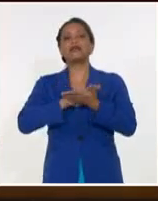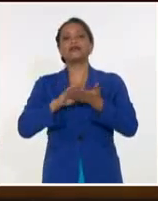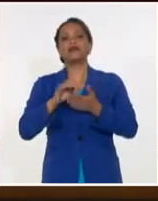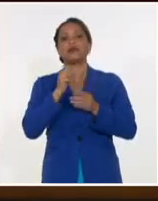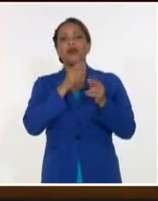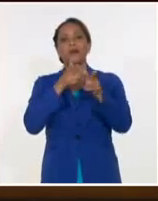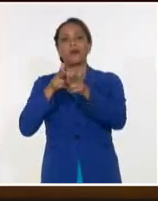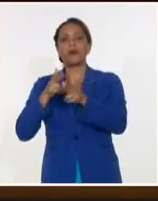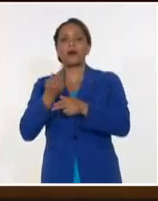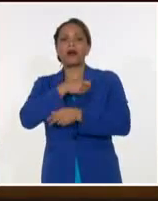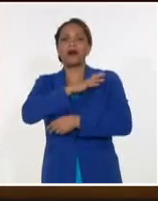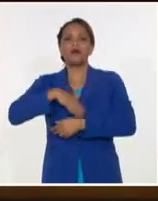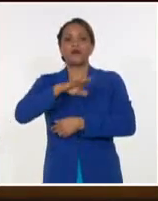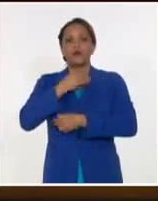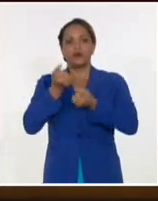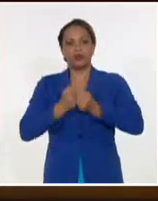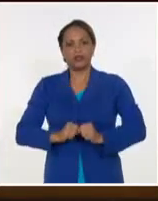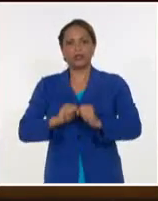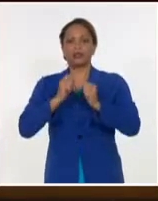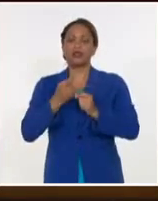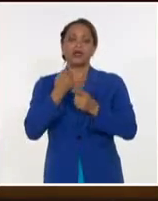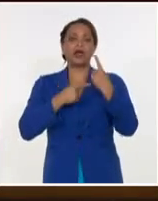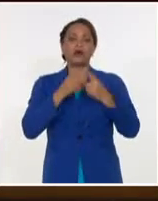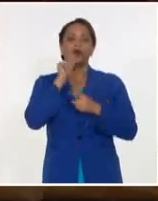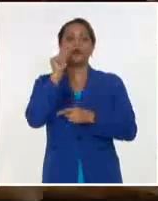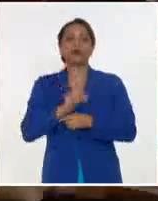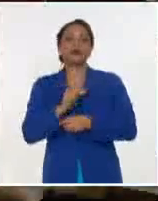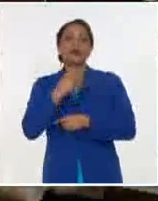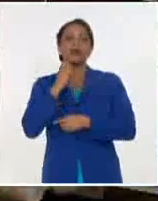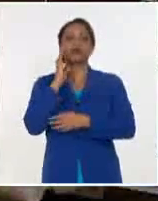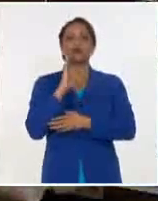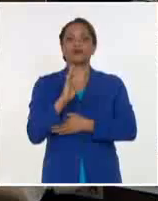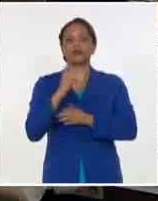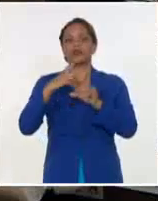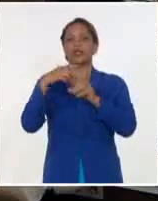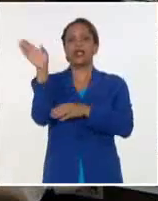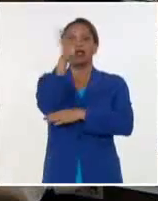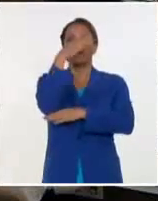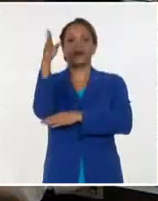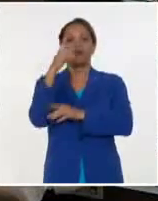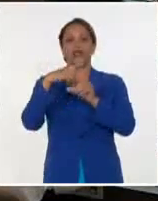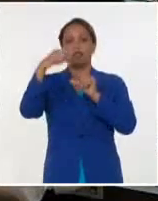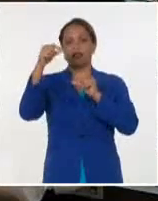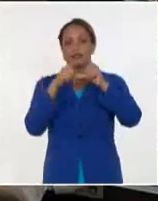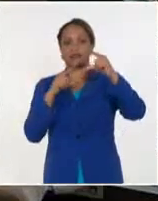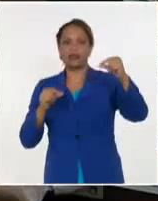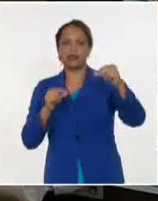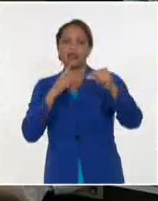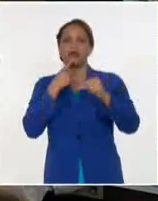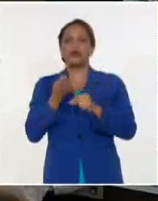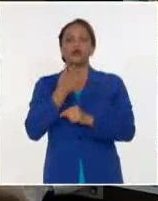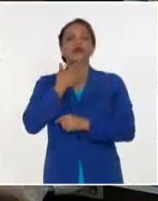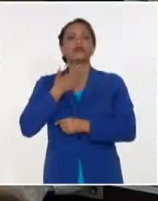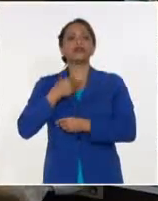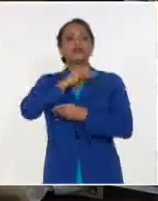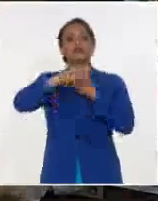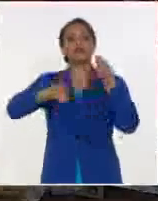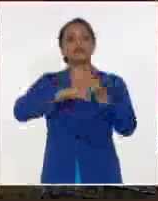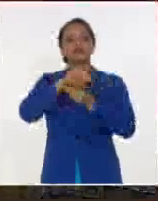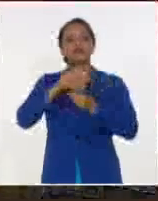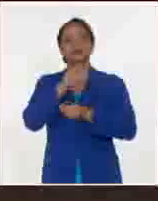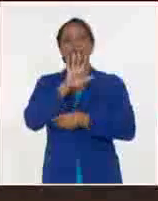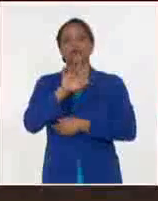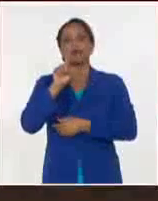pueblo, ni aquellos que manchan la bandera de la estrella solitaria con la vocación anexionista de convertirnos en el Estado 51 de la